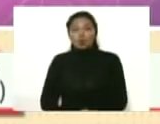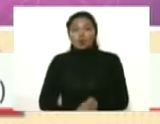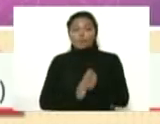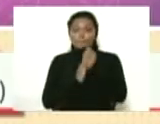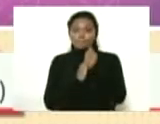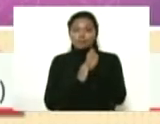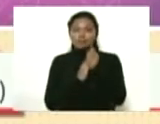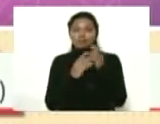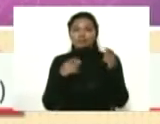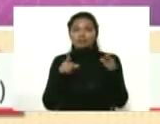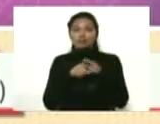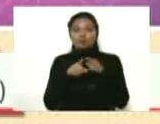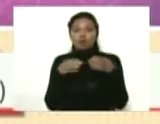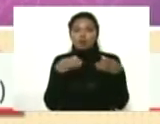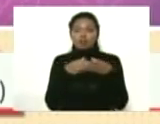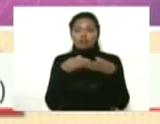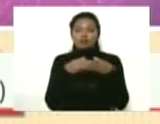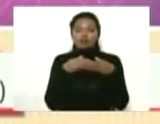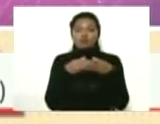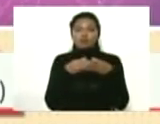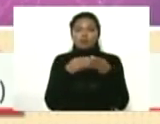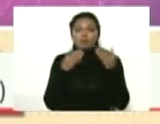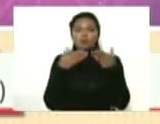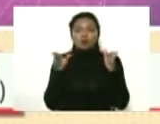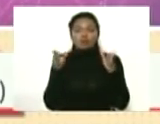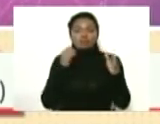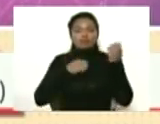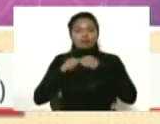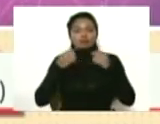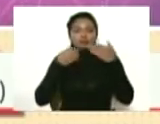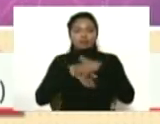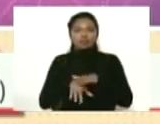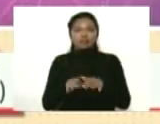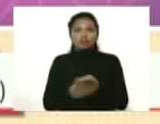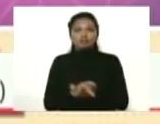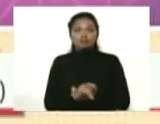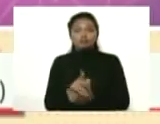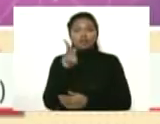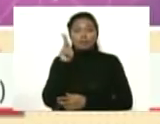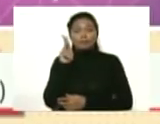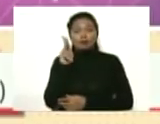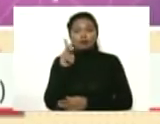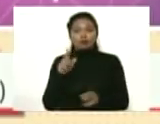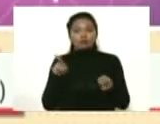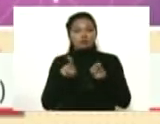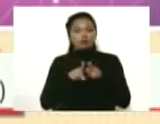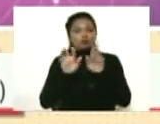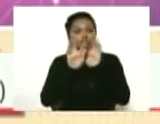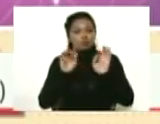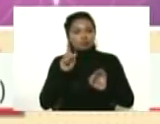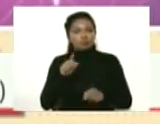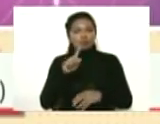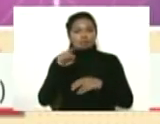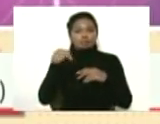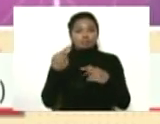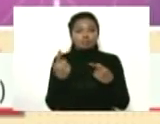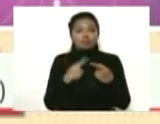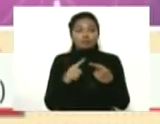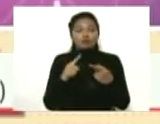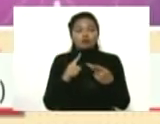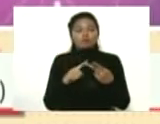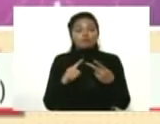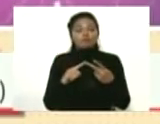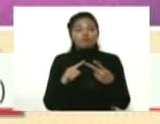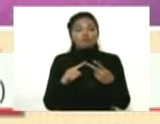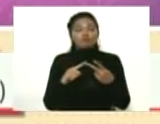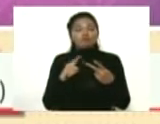comandanta de la Agrupación Popular de Defensa Integral, o sea, de la parroquia. Y después la sargento